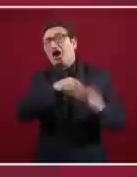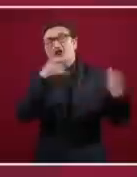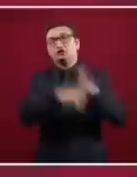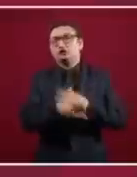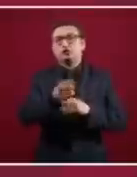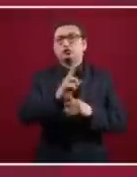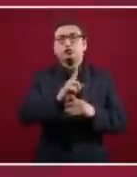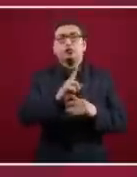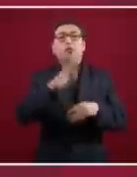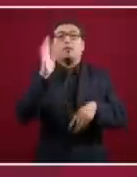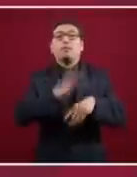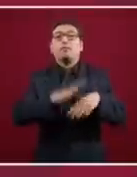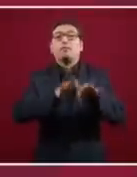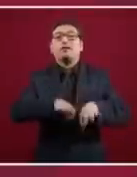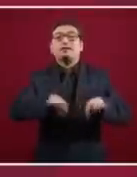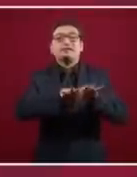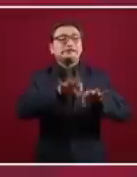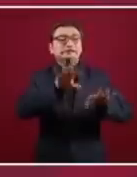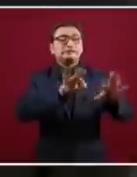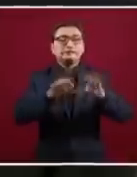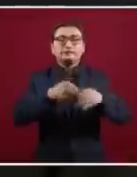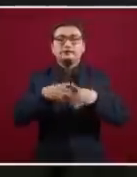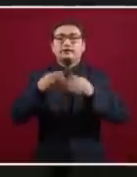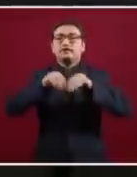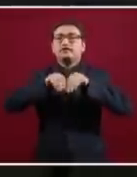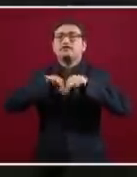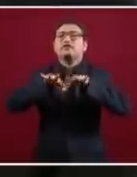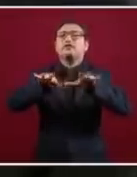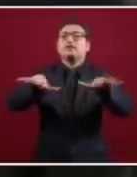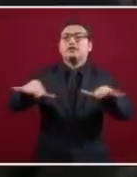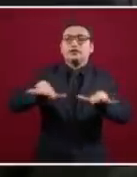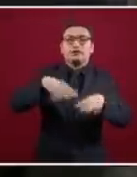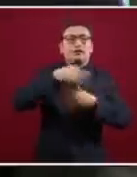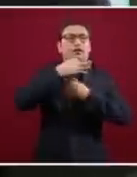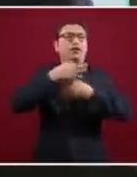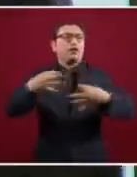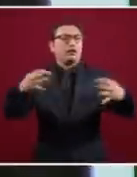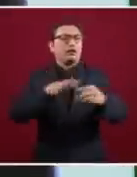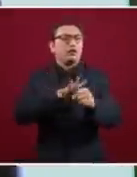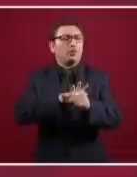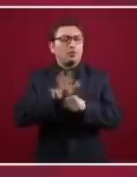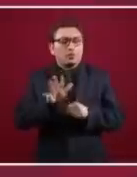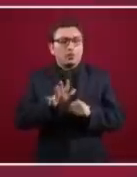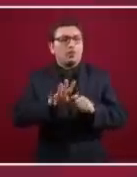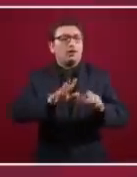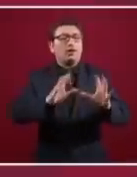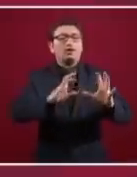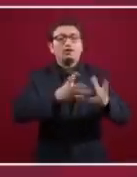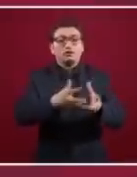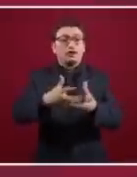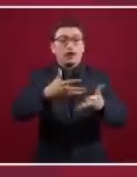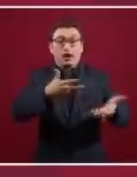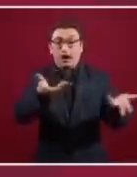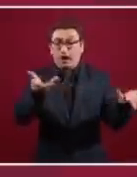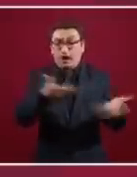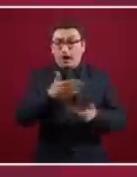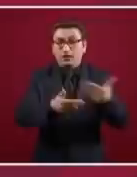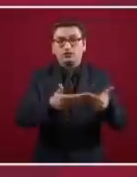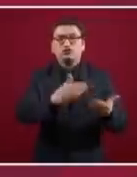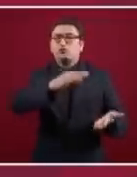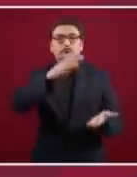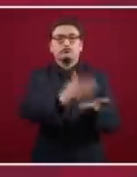nos importaba era el mensaje de que separaba el